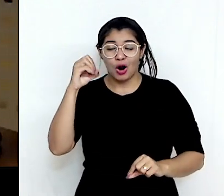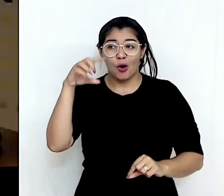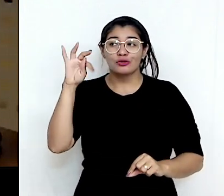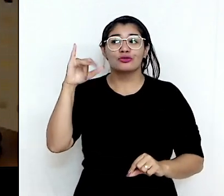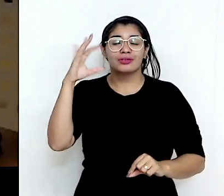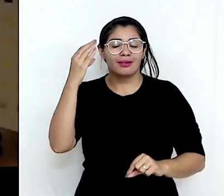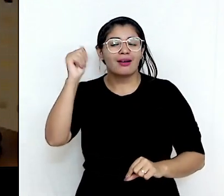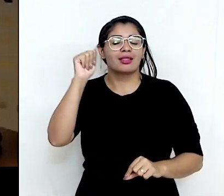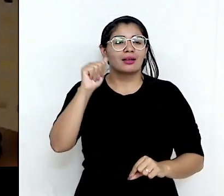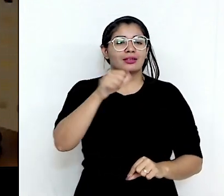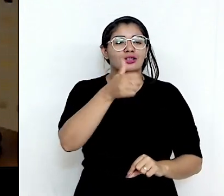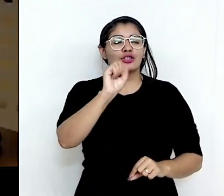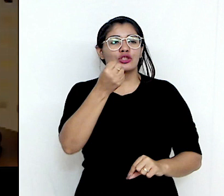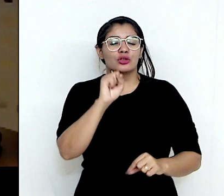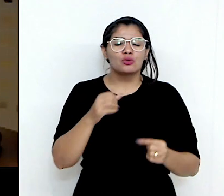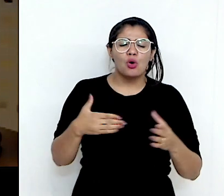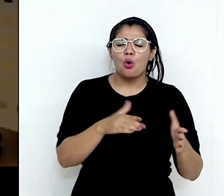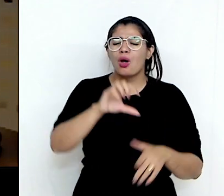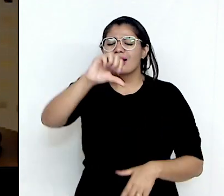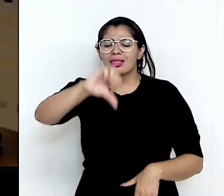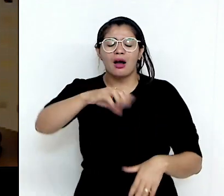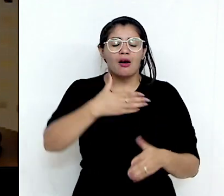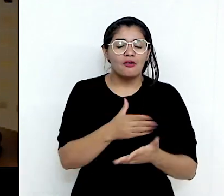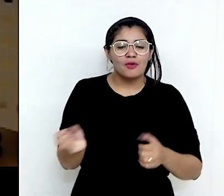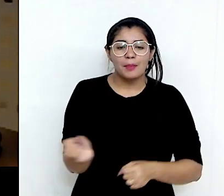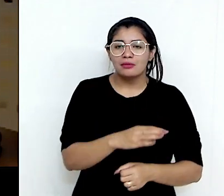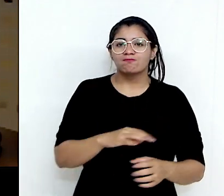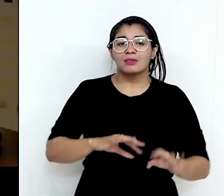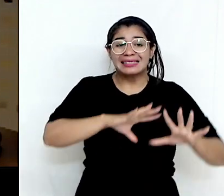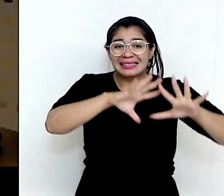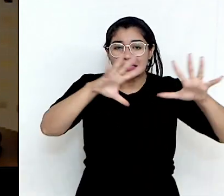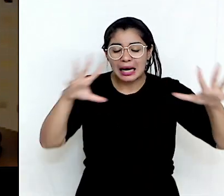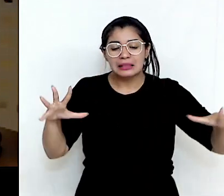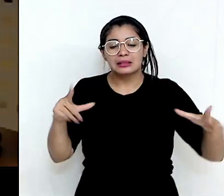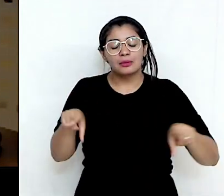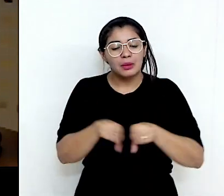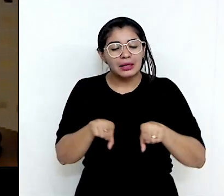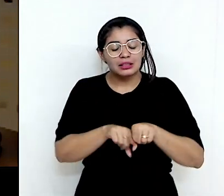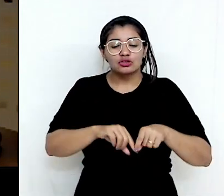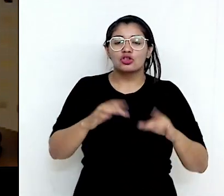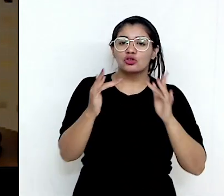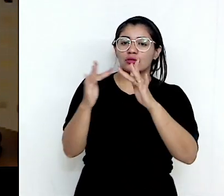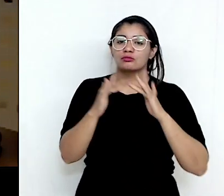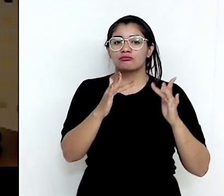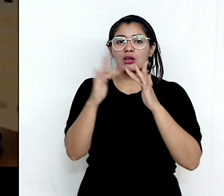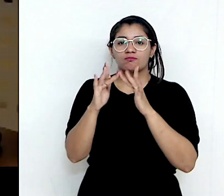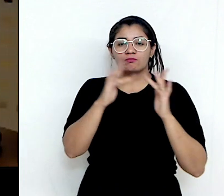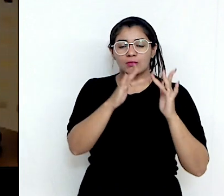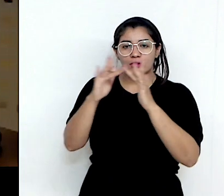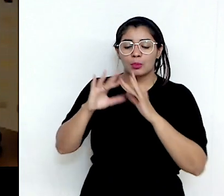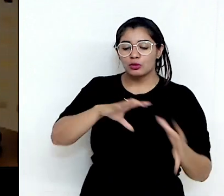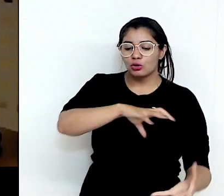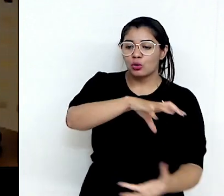pasos fronterizos cubiertos también con fibra óptica y ampliamos las capacidades de conexión de alta velocidad a todo el territorio